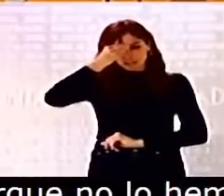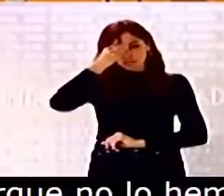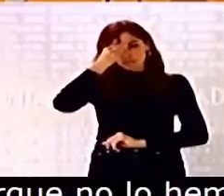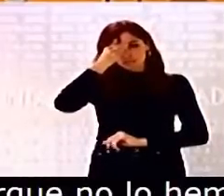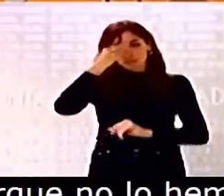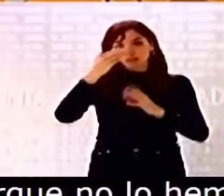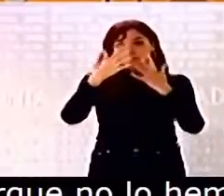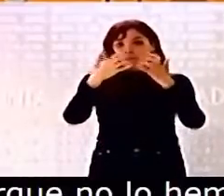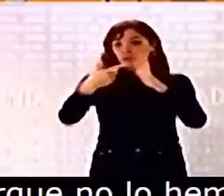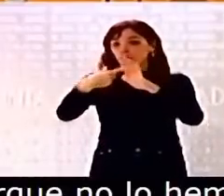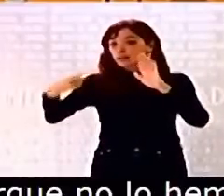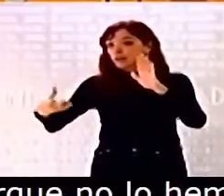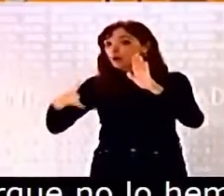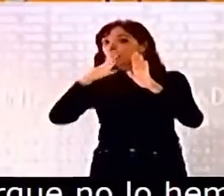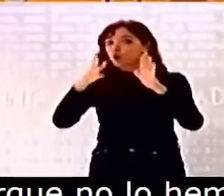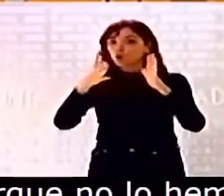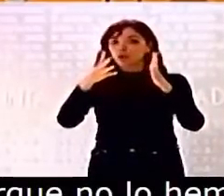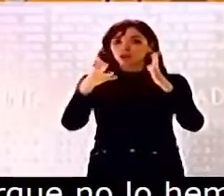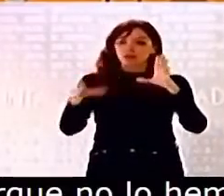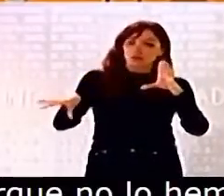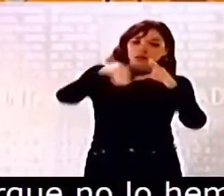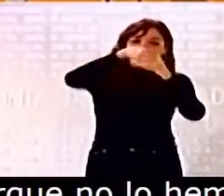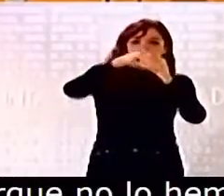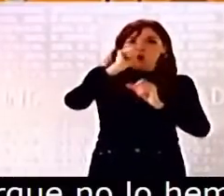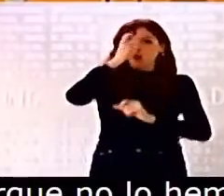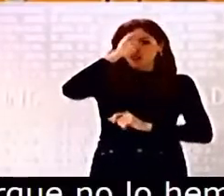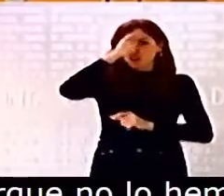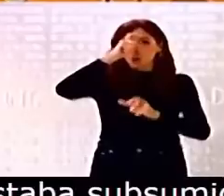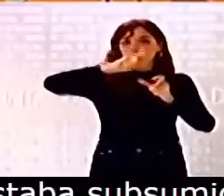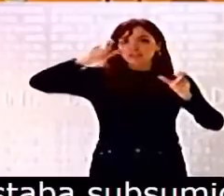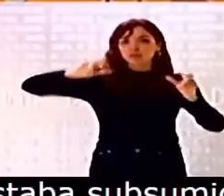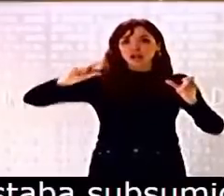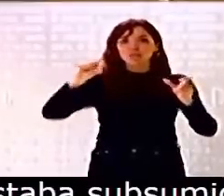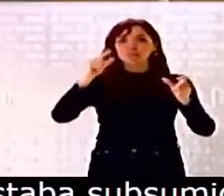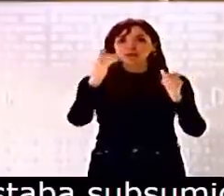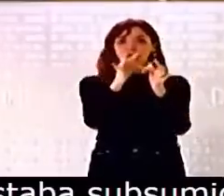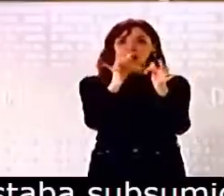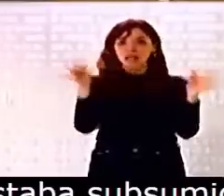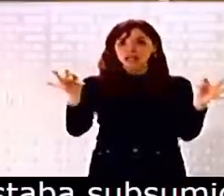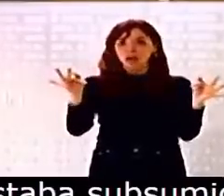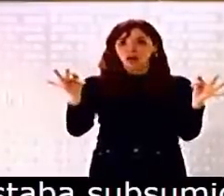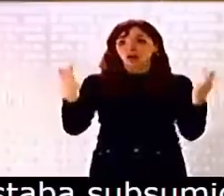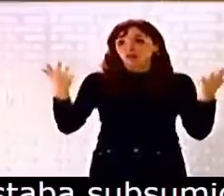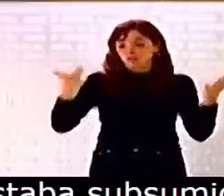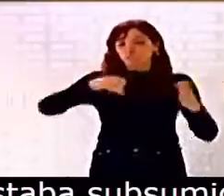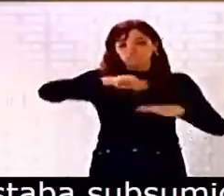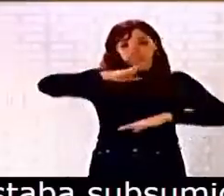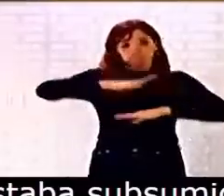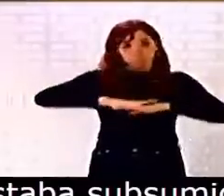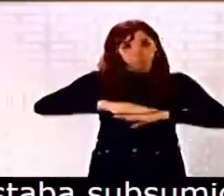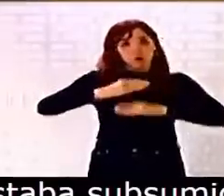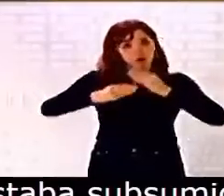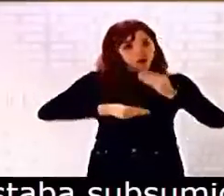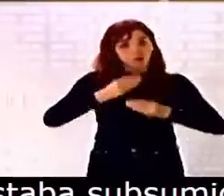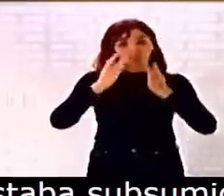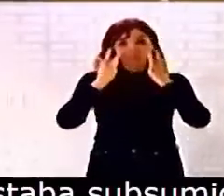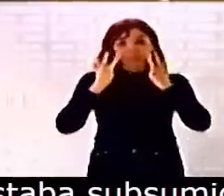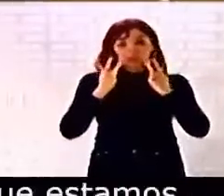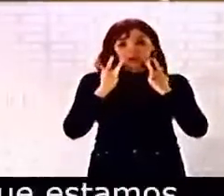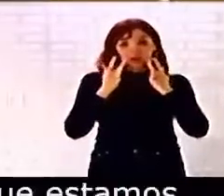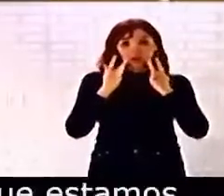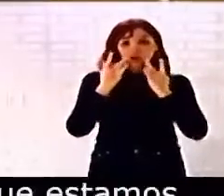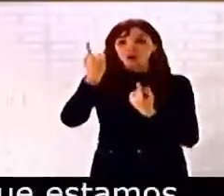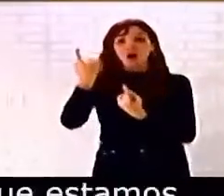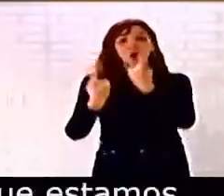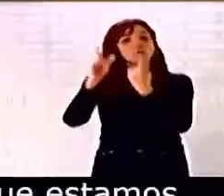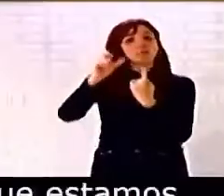subsumido como personal de primera línea y las pruebas son que estamos vacunando a personal de primera línea. Que hay gente que se ha